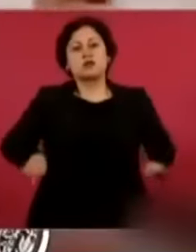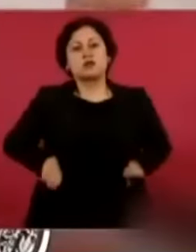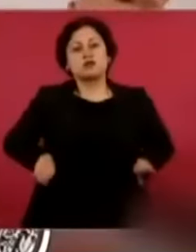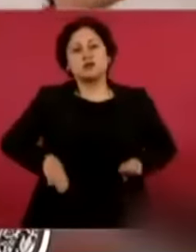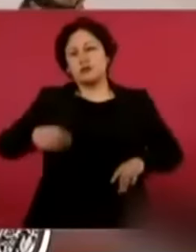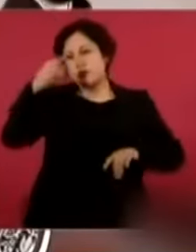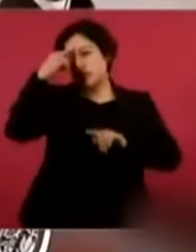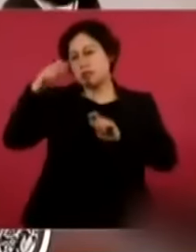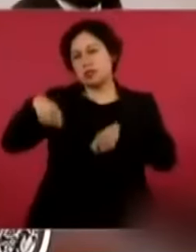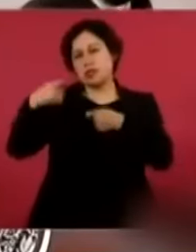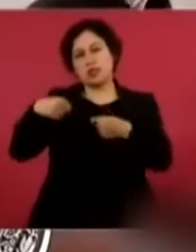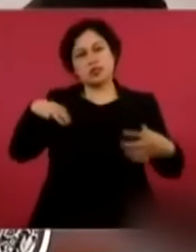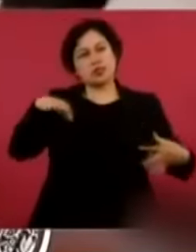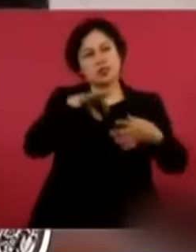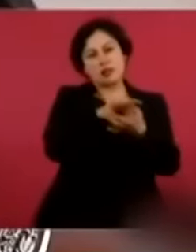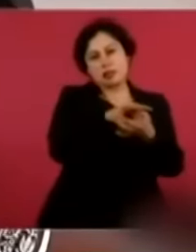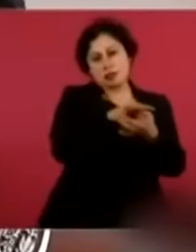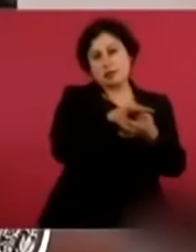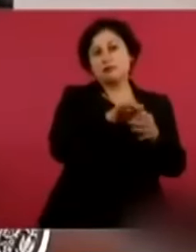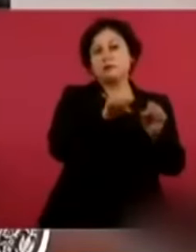vinculados a